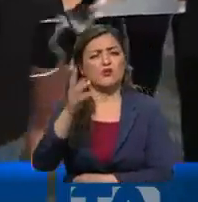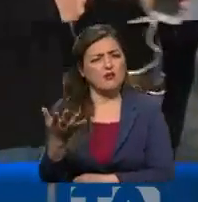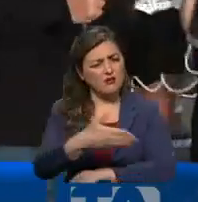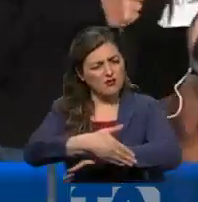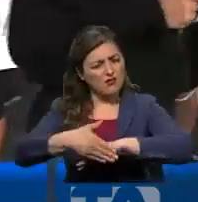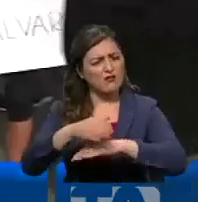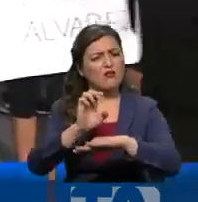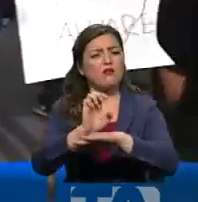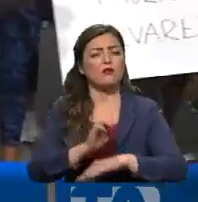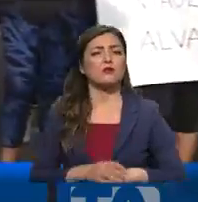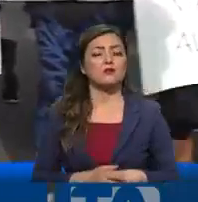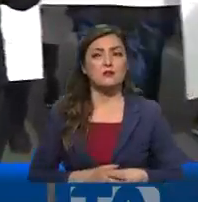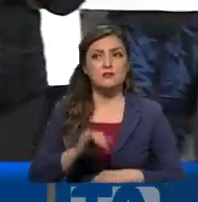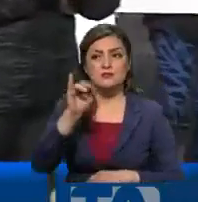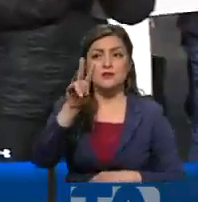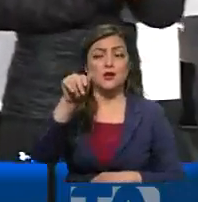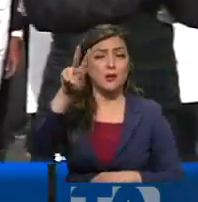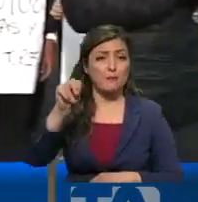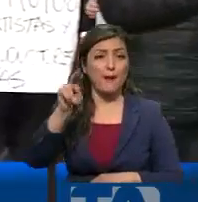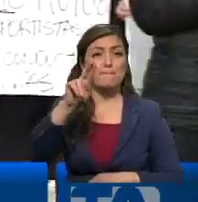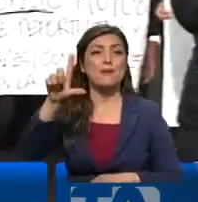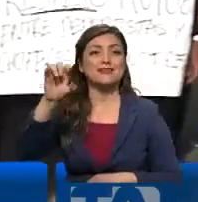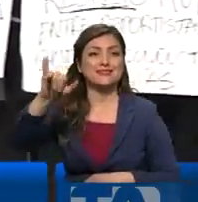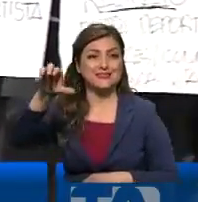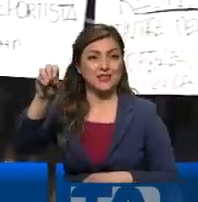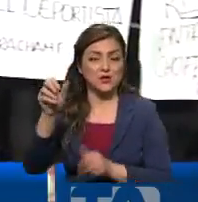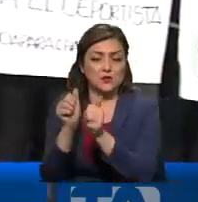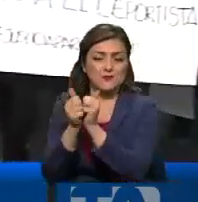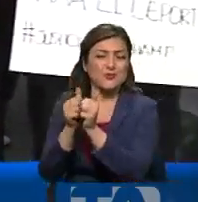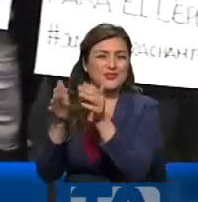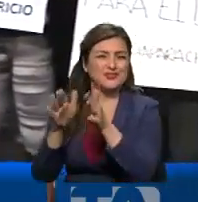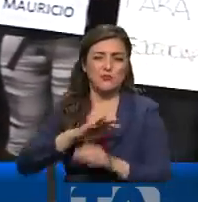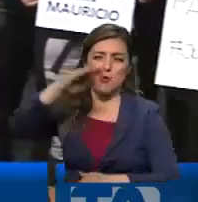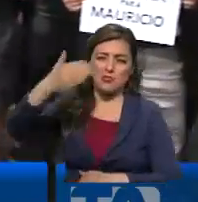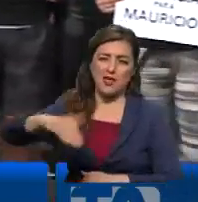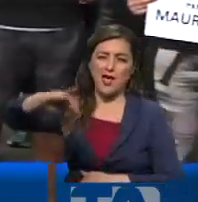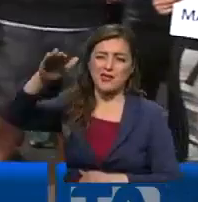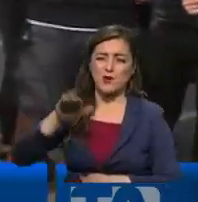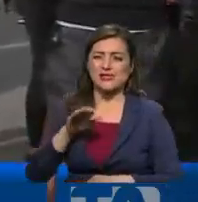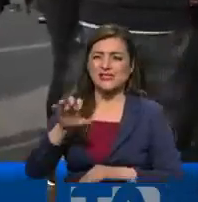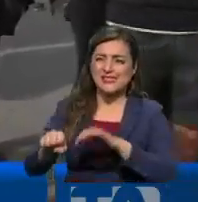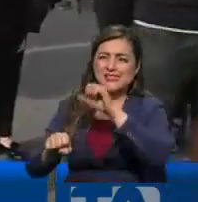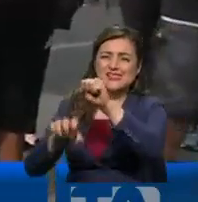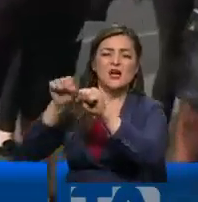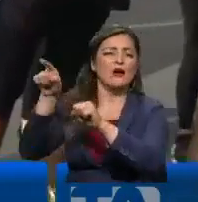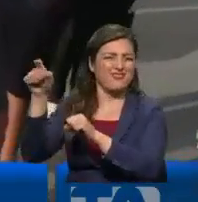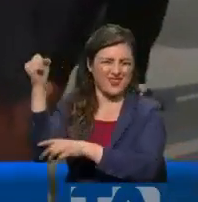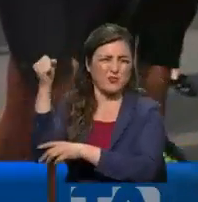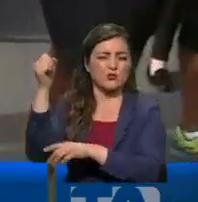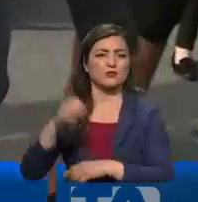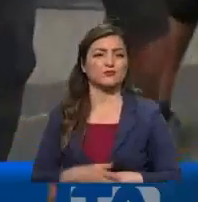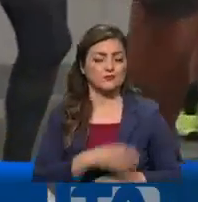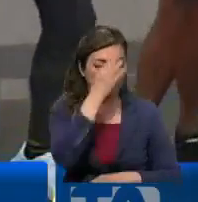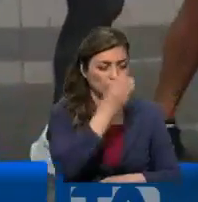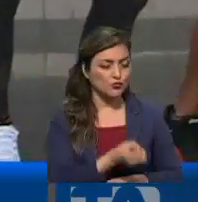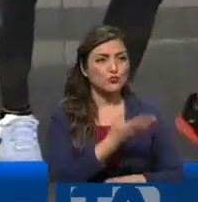del país. Estamos también con Iván Vallejo, quien ha acudido el día de hoy a este plantón, a esta concentración. Muy buenos días. Hola, buenos días. Como